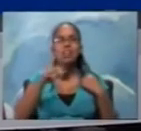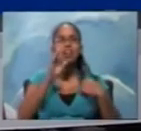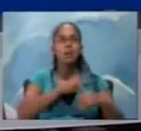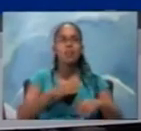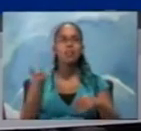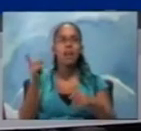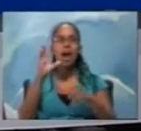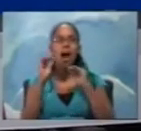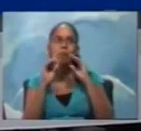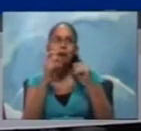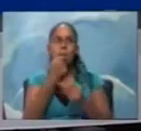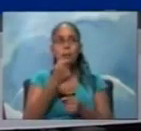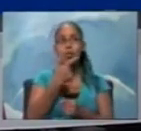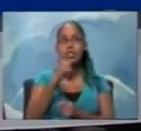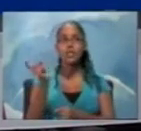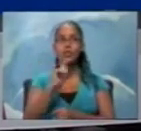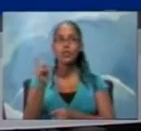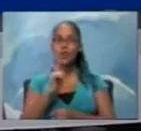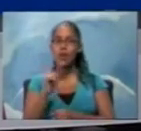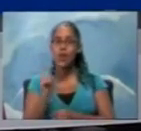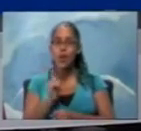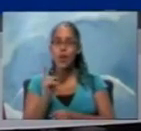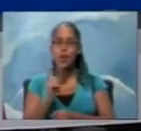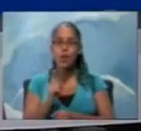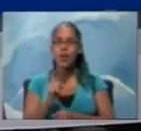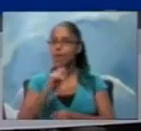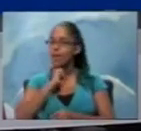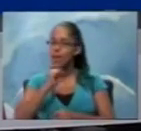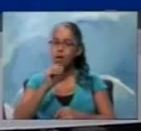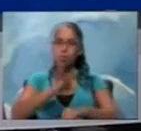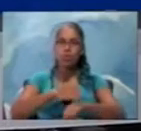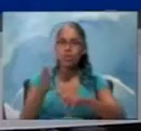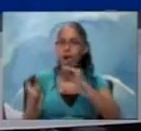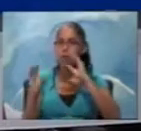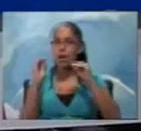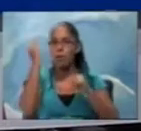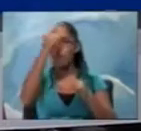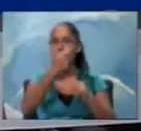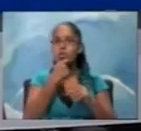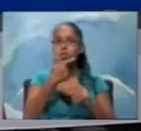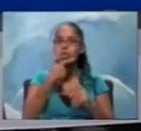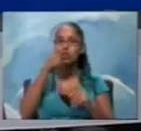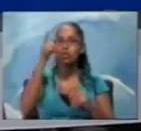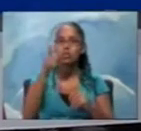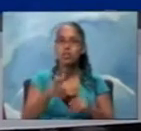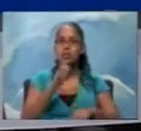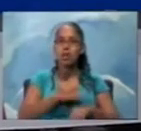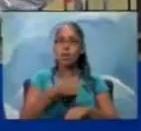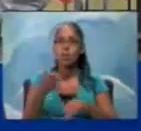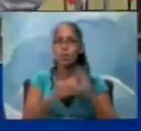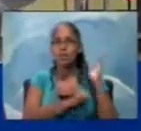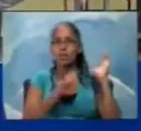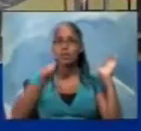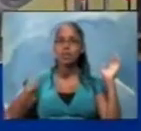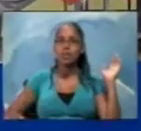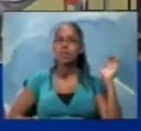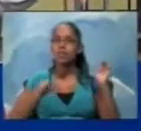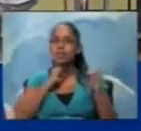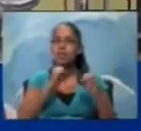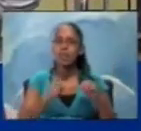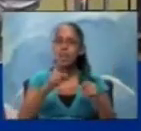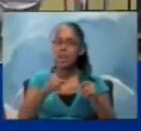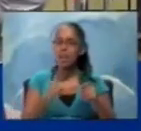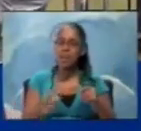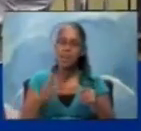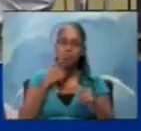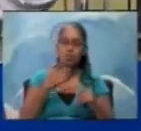No. No, no era porque hablaba bonito. Sería porque el Señor era un artista